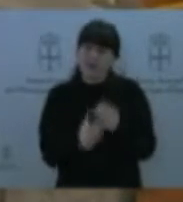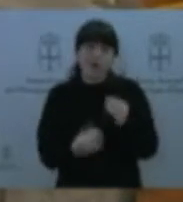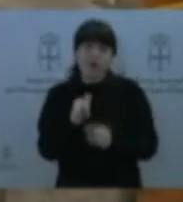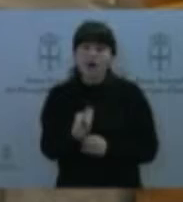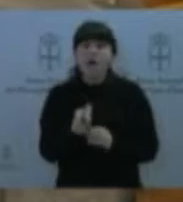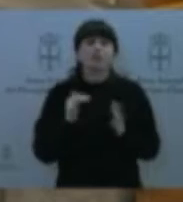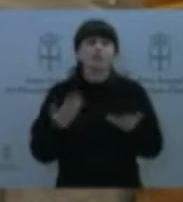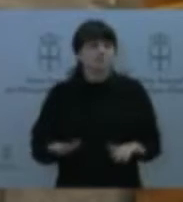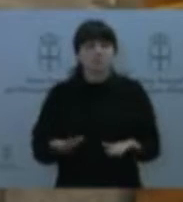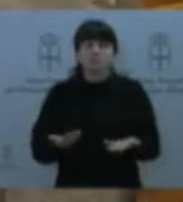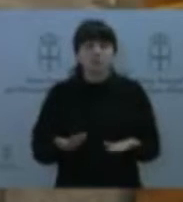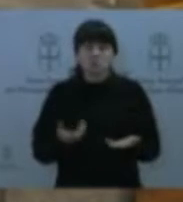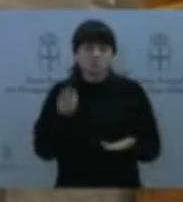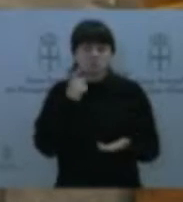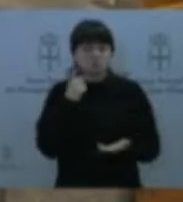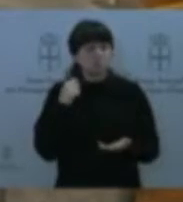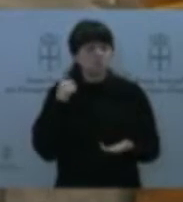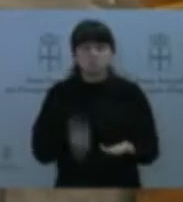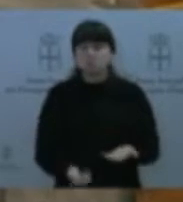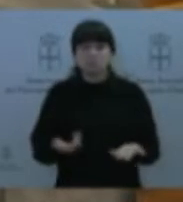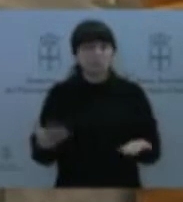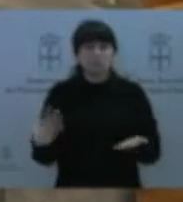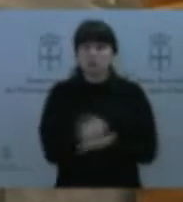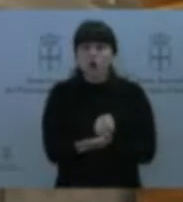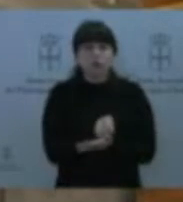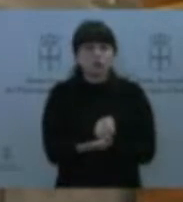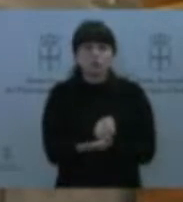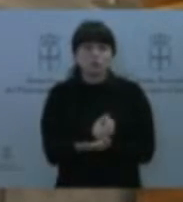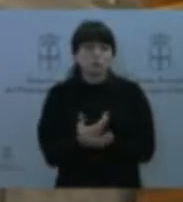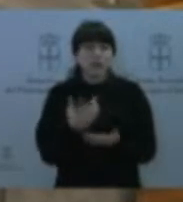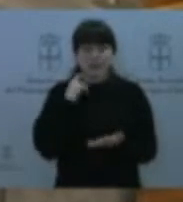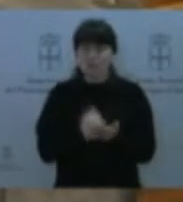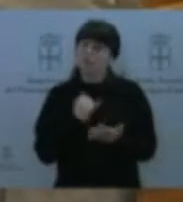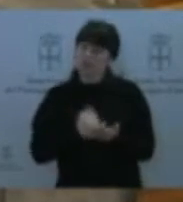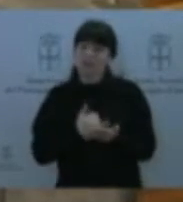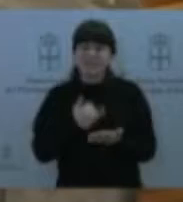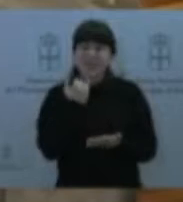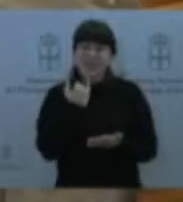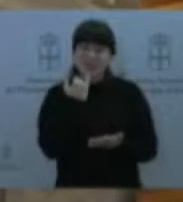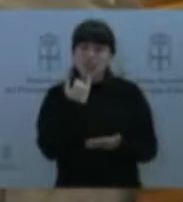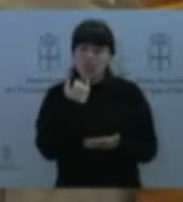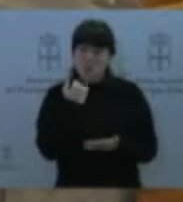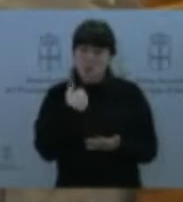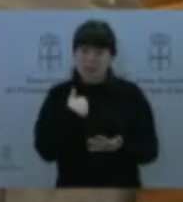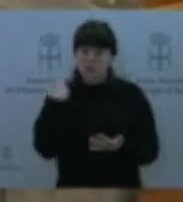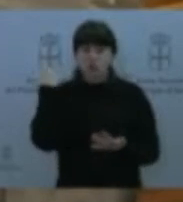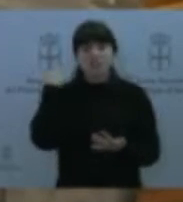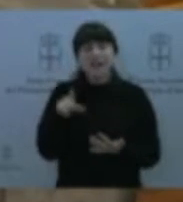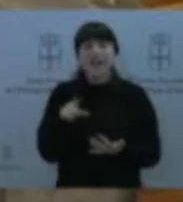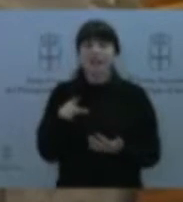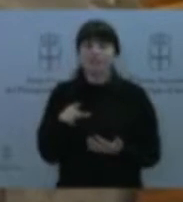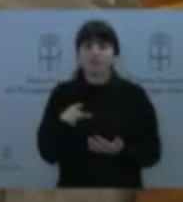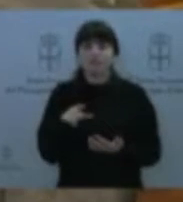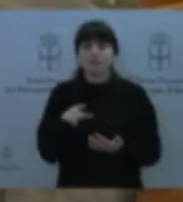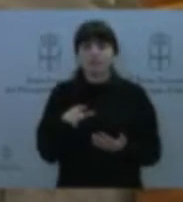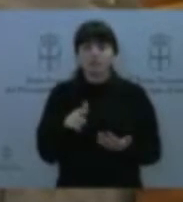y en todas ellas, sobre todo en las pruebas de idiomas, en lo que conozco y me consta, fueron atendidas y contestadas